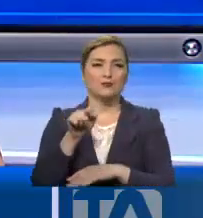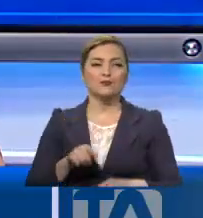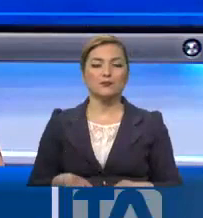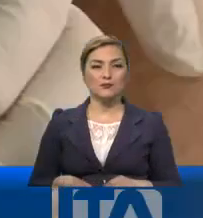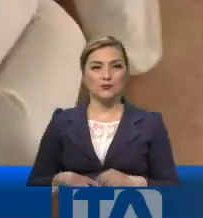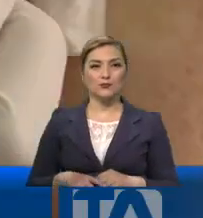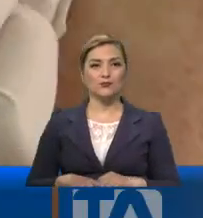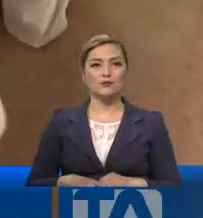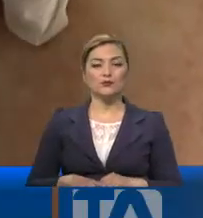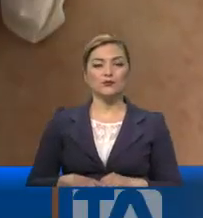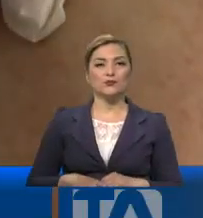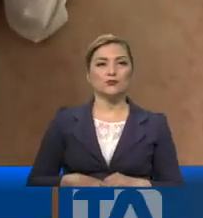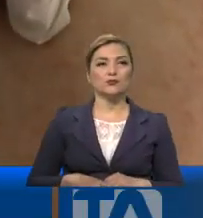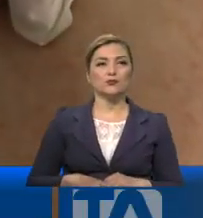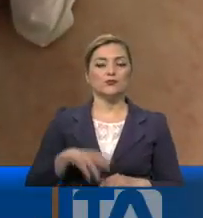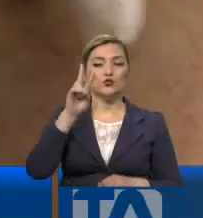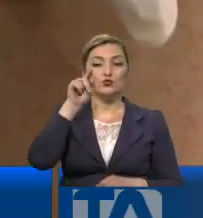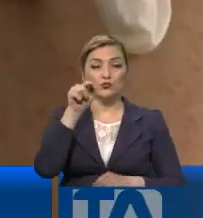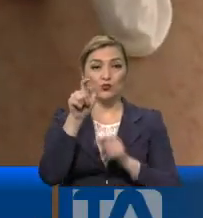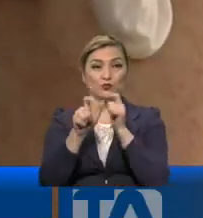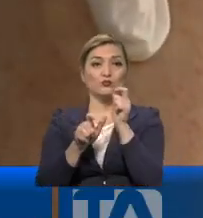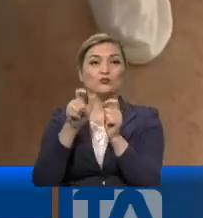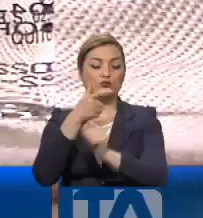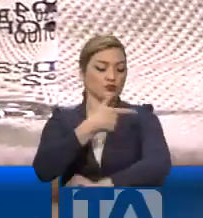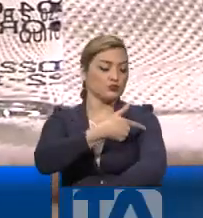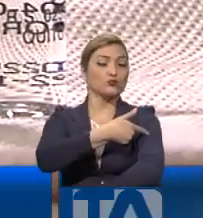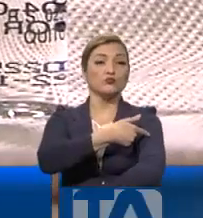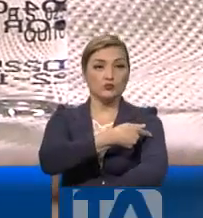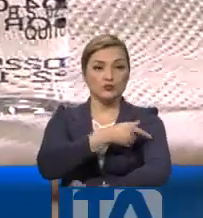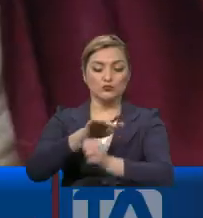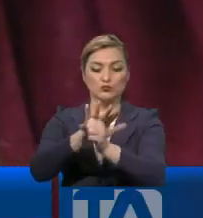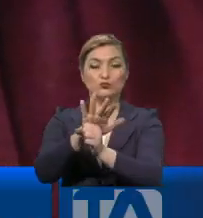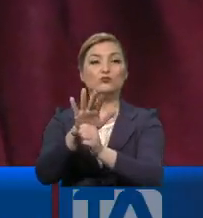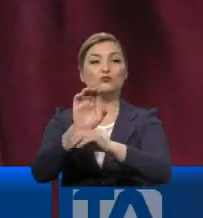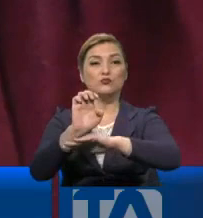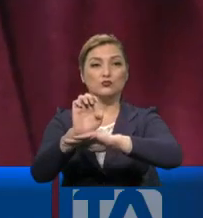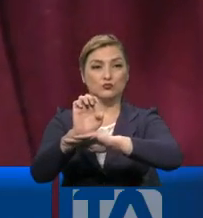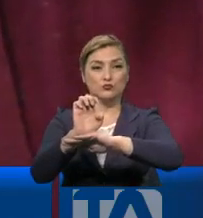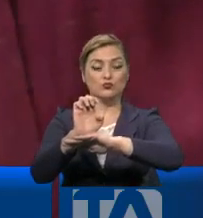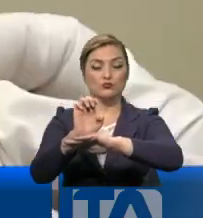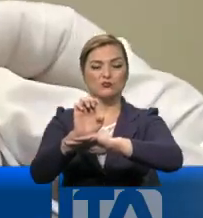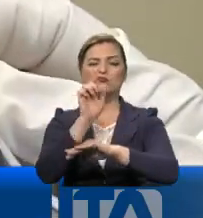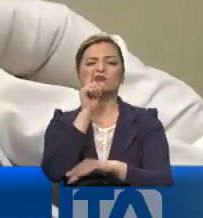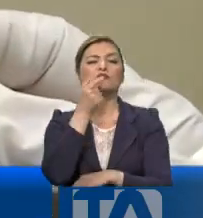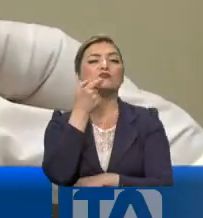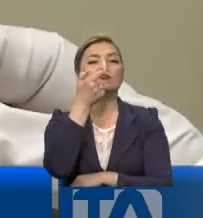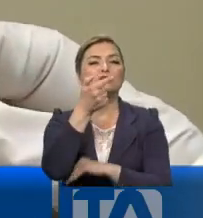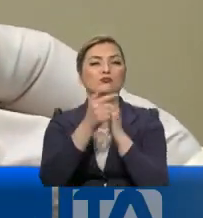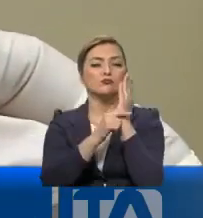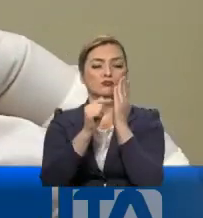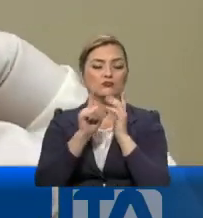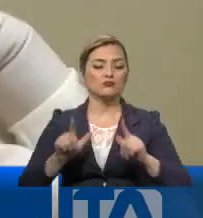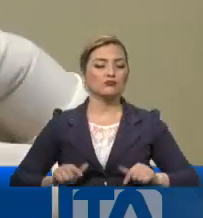vacunas. Alrededor de 2.000 personas han recibido la vacuna contra el COVID-19 en Ecuador, decía el ministro de Salud este